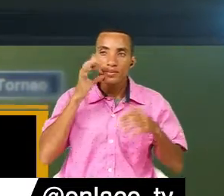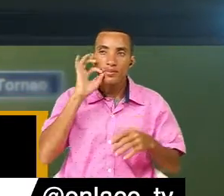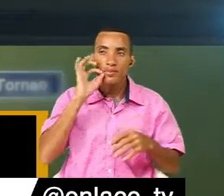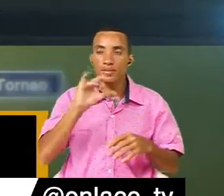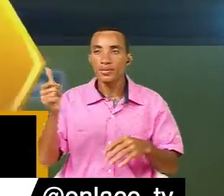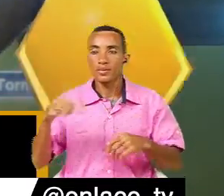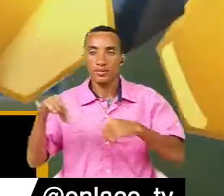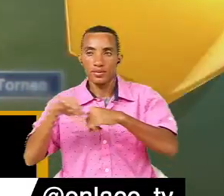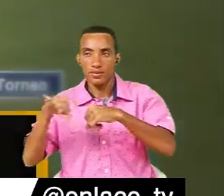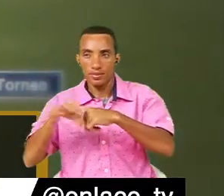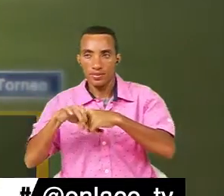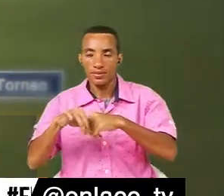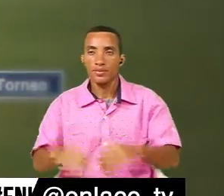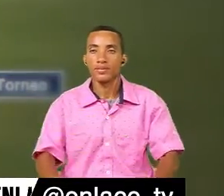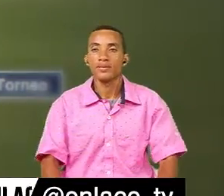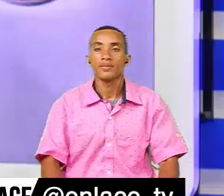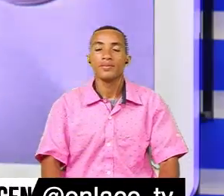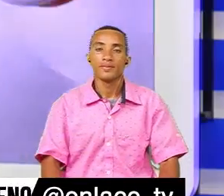Alianza Petrolera.